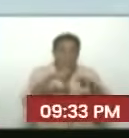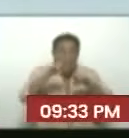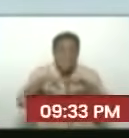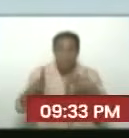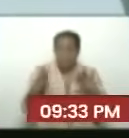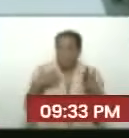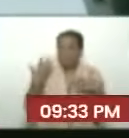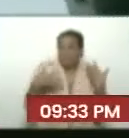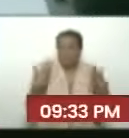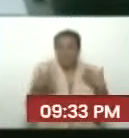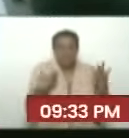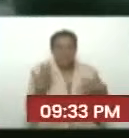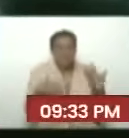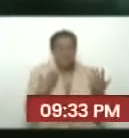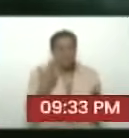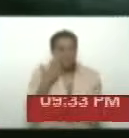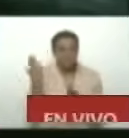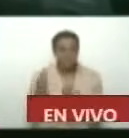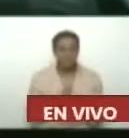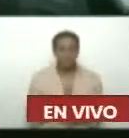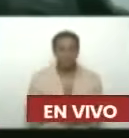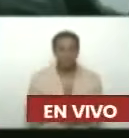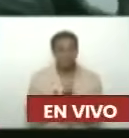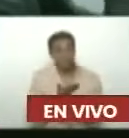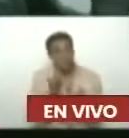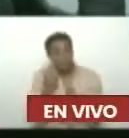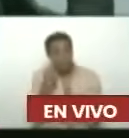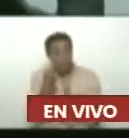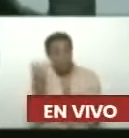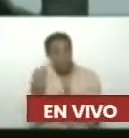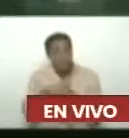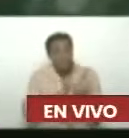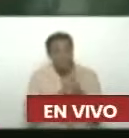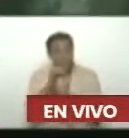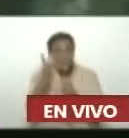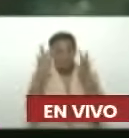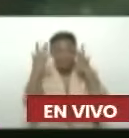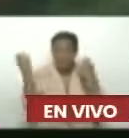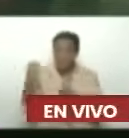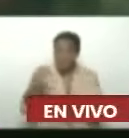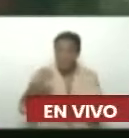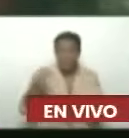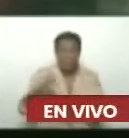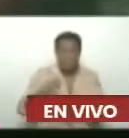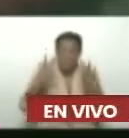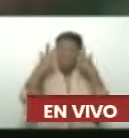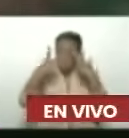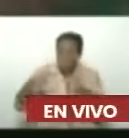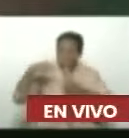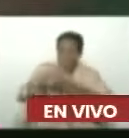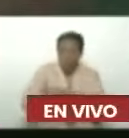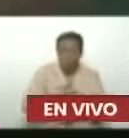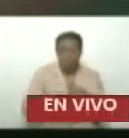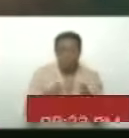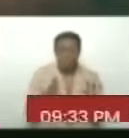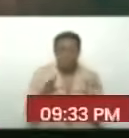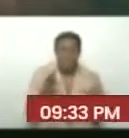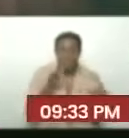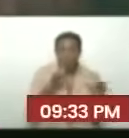motivan muchísimo a, no, bueno, que, al arte. Tienes que seguir desarrollando todas estas capacidades en las redes